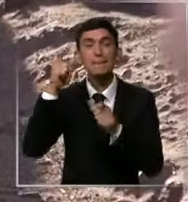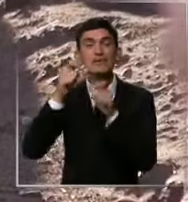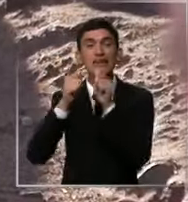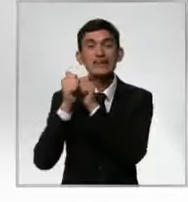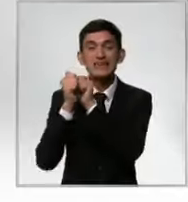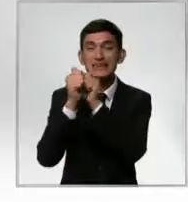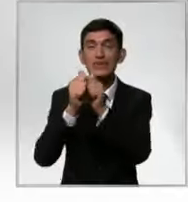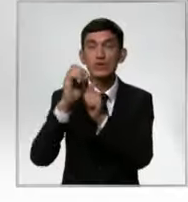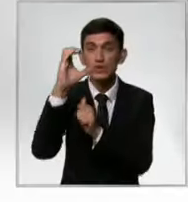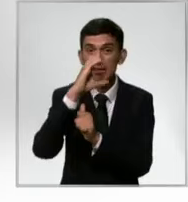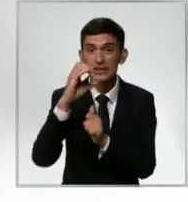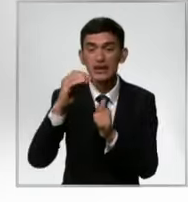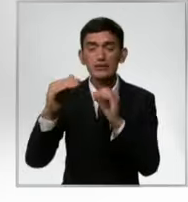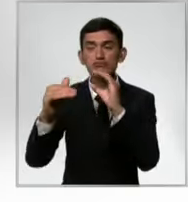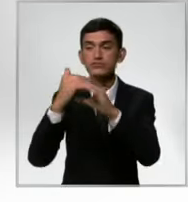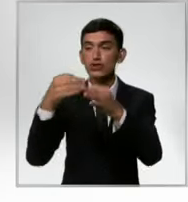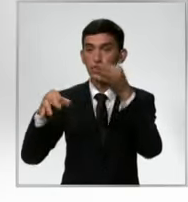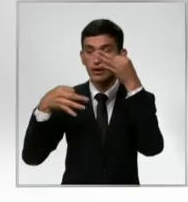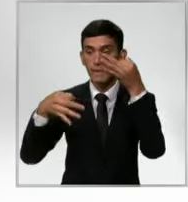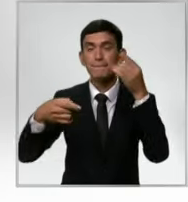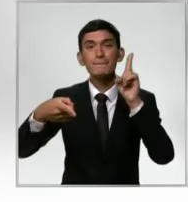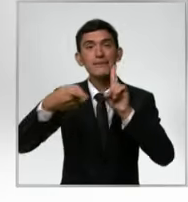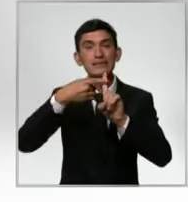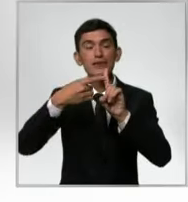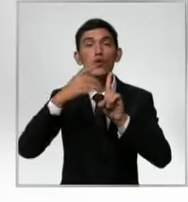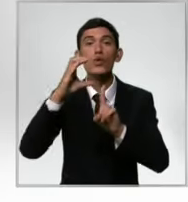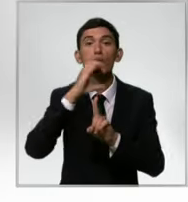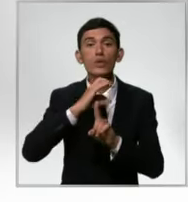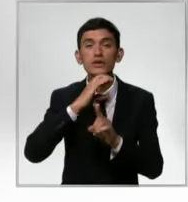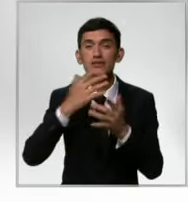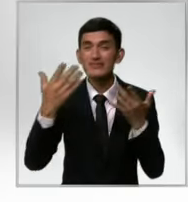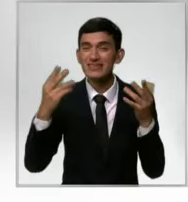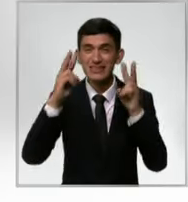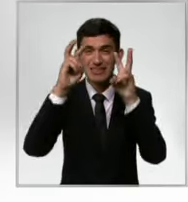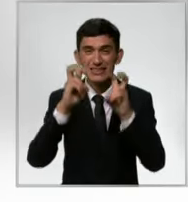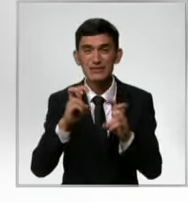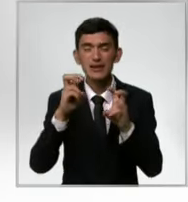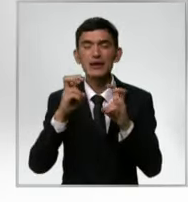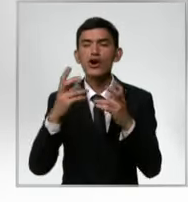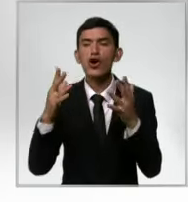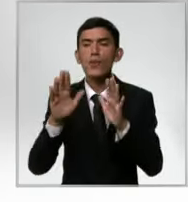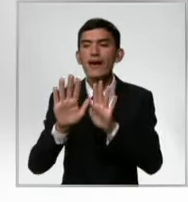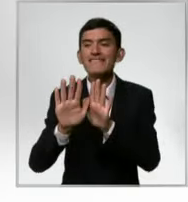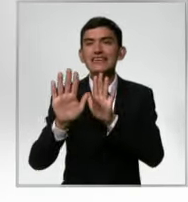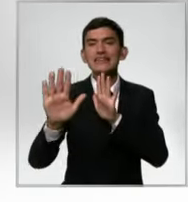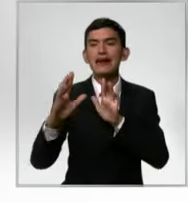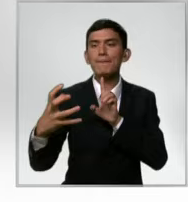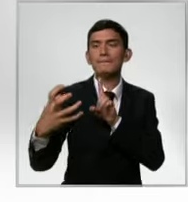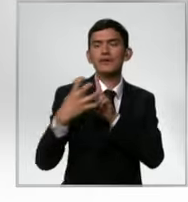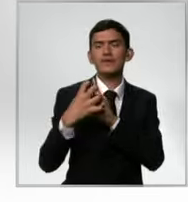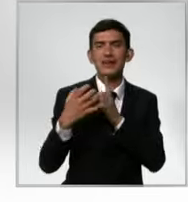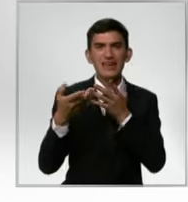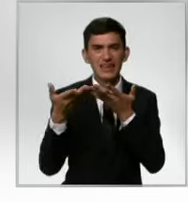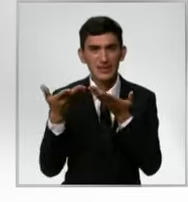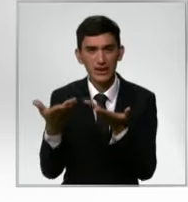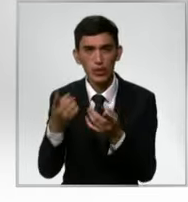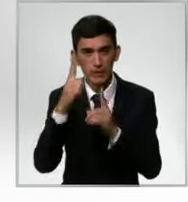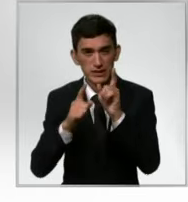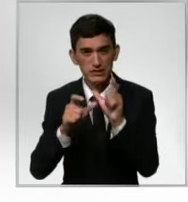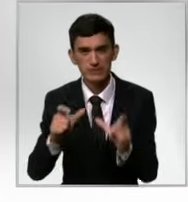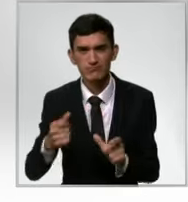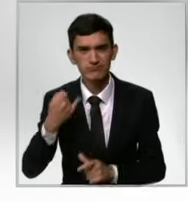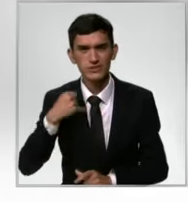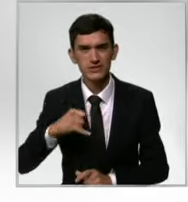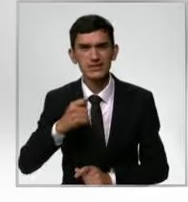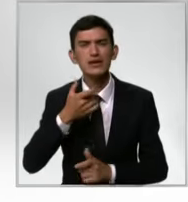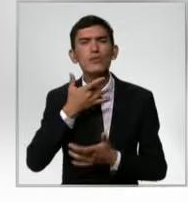llegó un correo invitándolos a participar en un curso de prevención de mordeduras, lo que no fue bien recibido por algunos. ¿Por